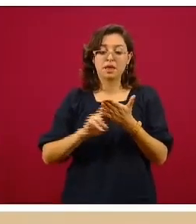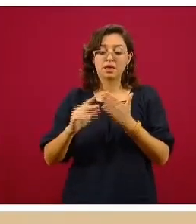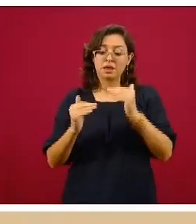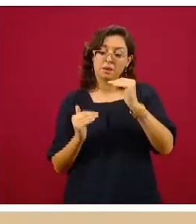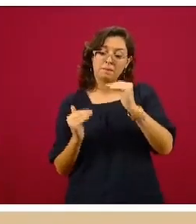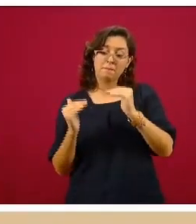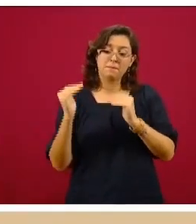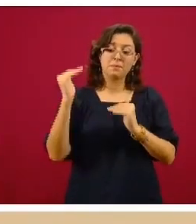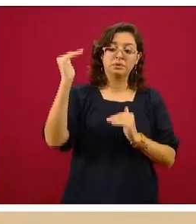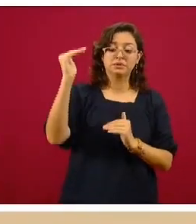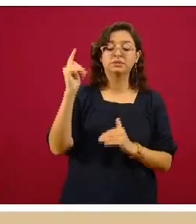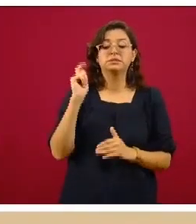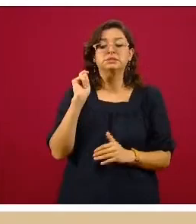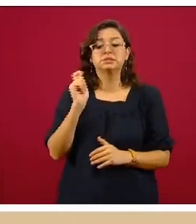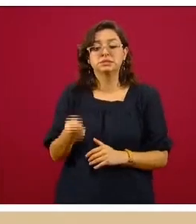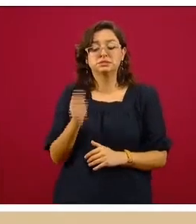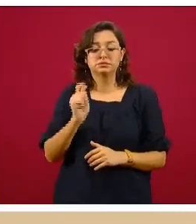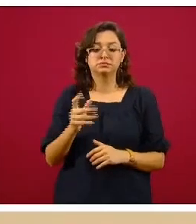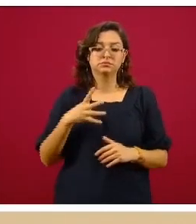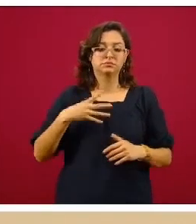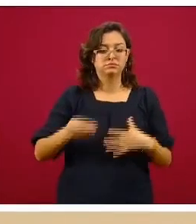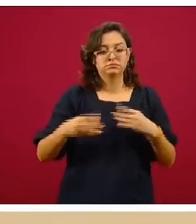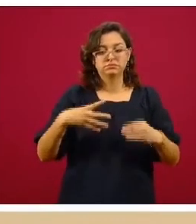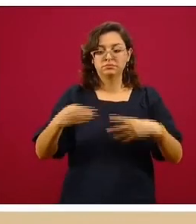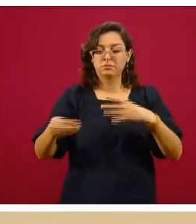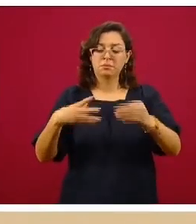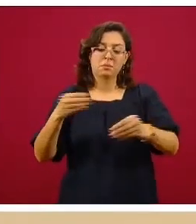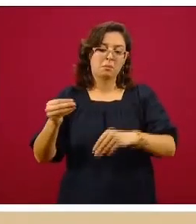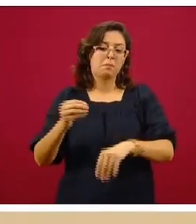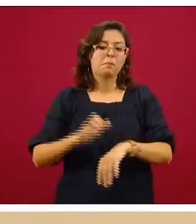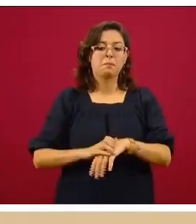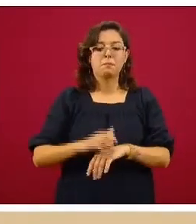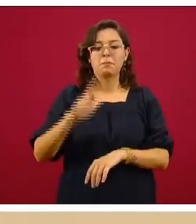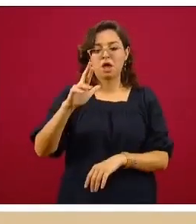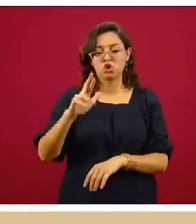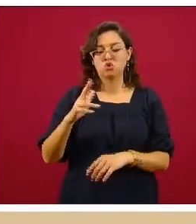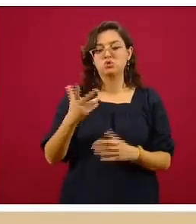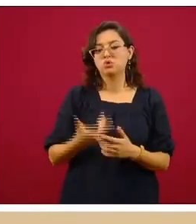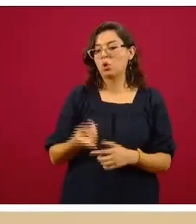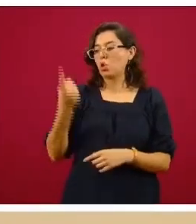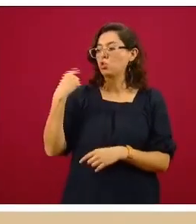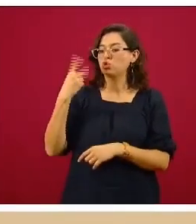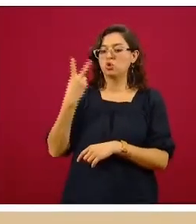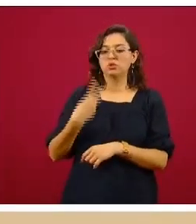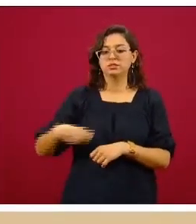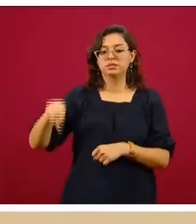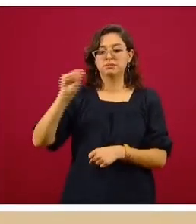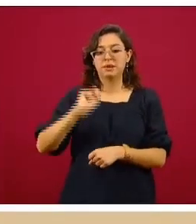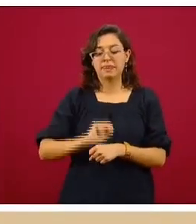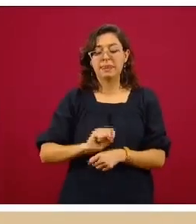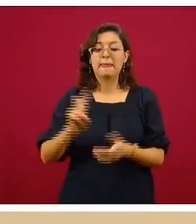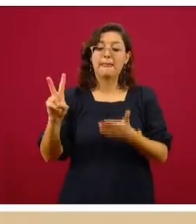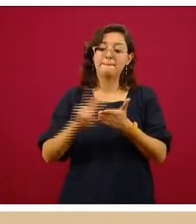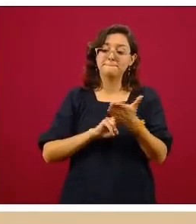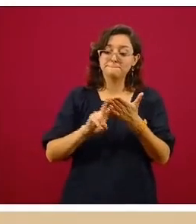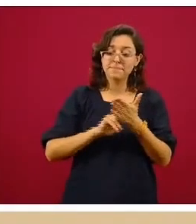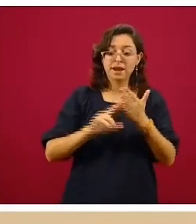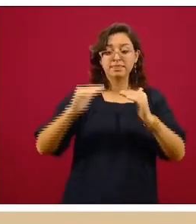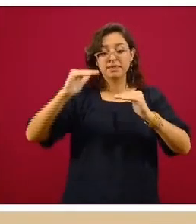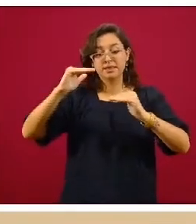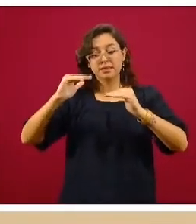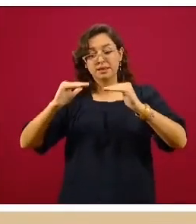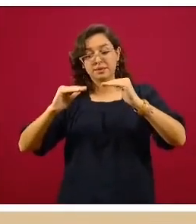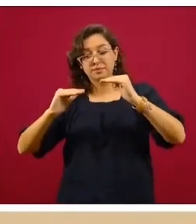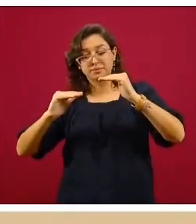actividad ha sido mayor en los últimos 14 días que en comparación hacia dos semanas atrás. Si las barras están